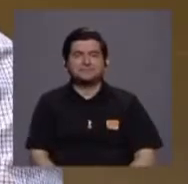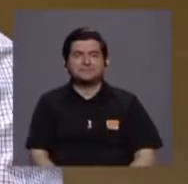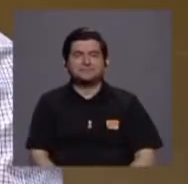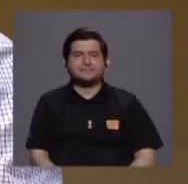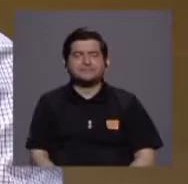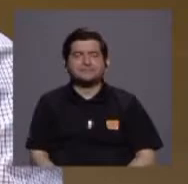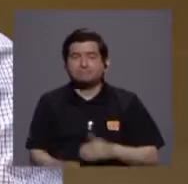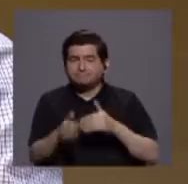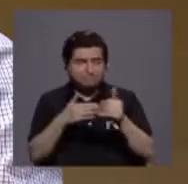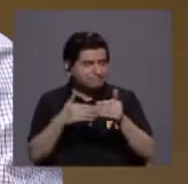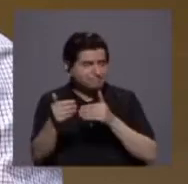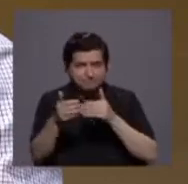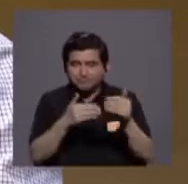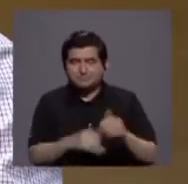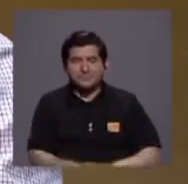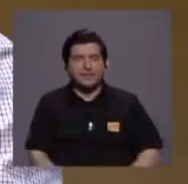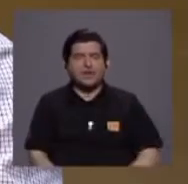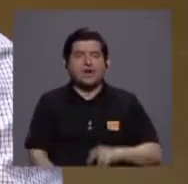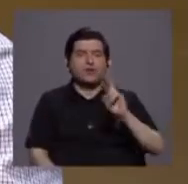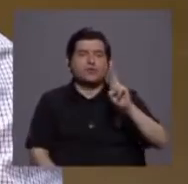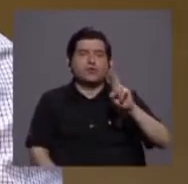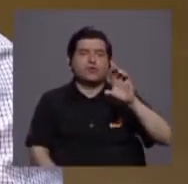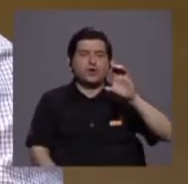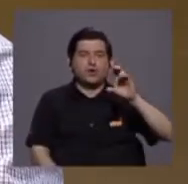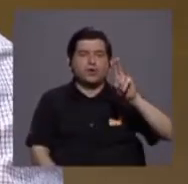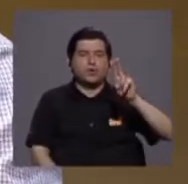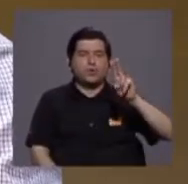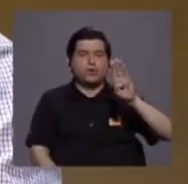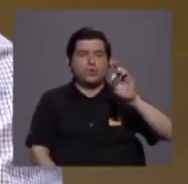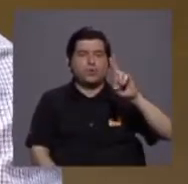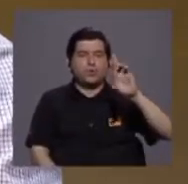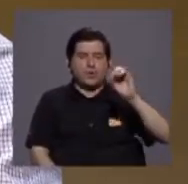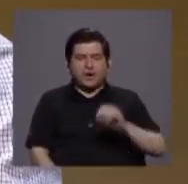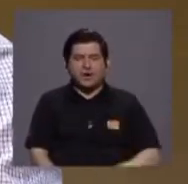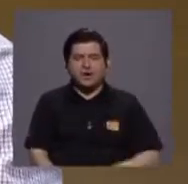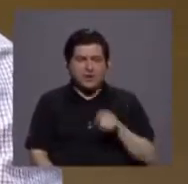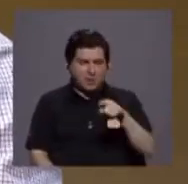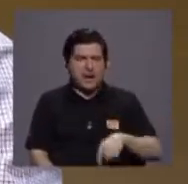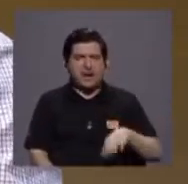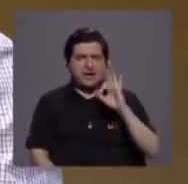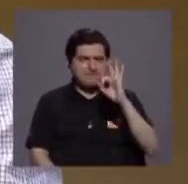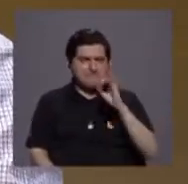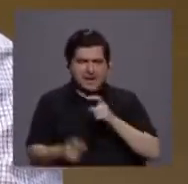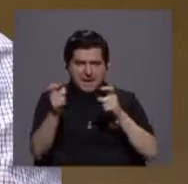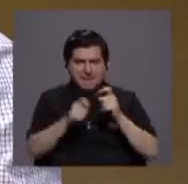aun cuando don Rodrigo Cubero ha sido muy prolijo en el manejo de las reservas,